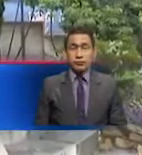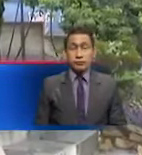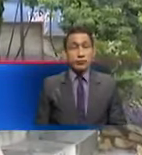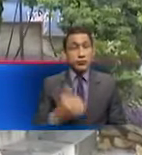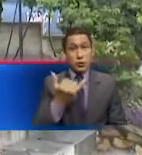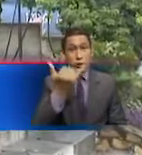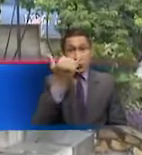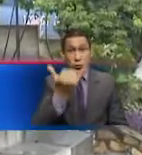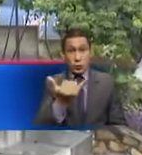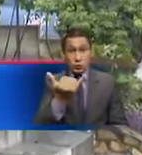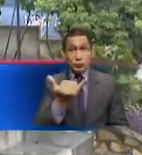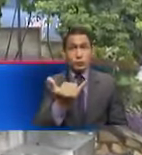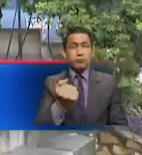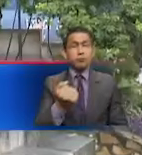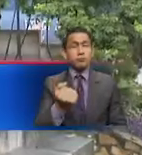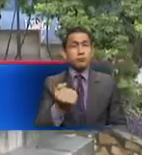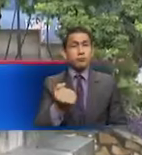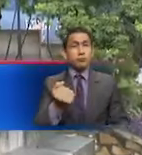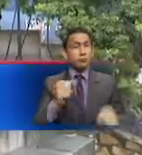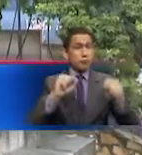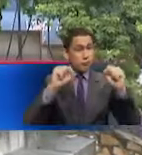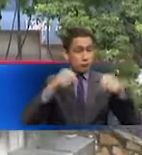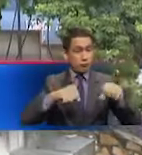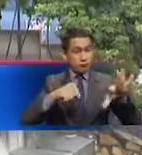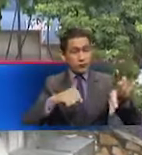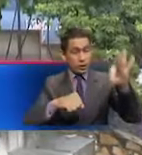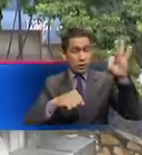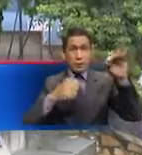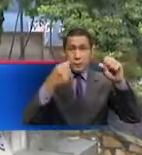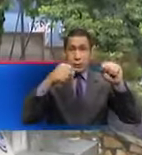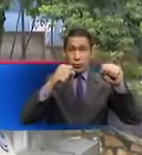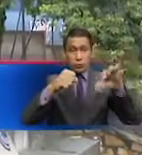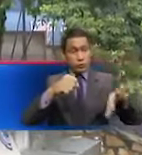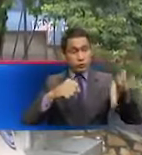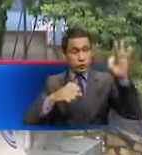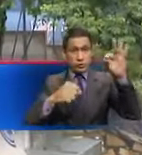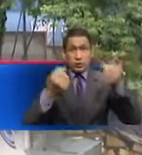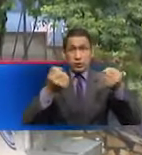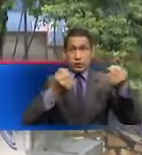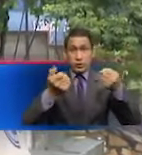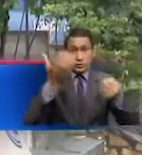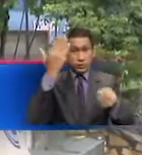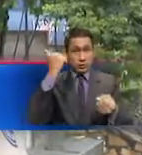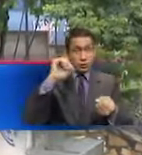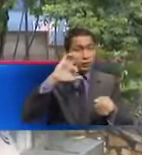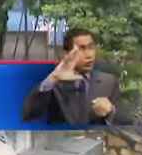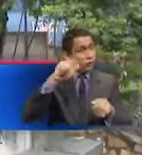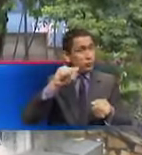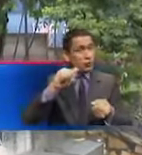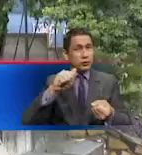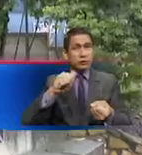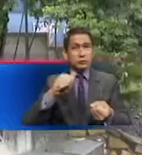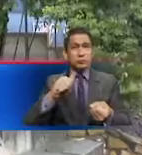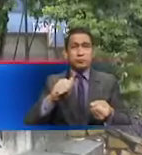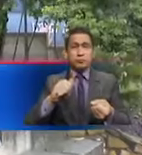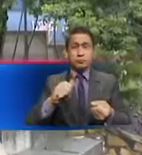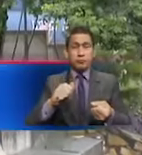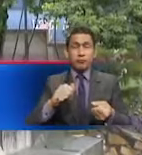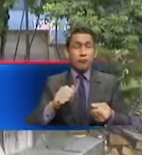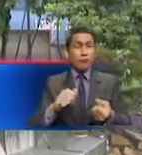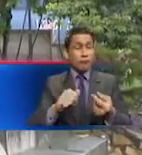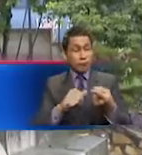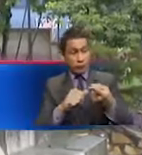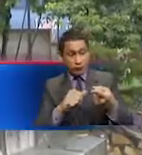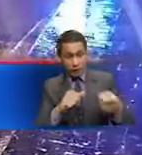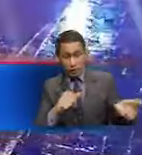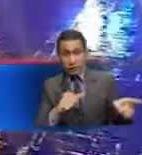día de hoy le hemos levantado una motocicleta y un vehículo con reporte de robo y otro vehículo adicional que estaría vinculado a